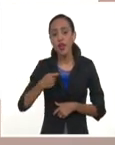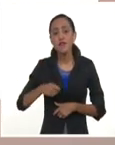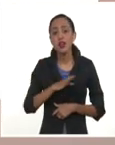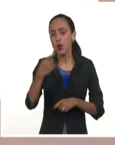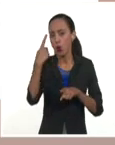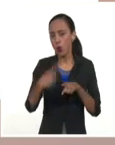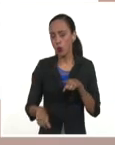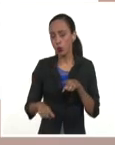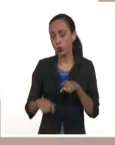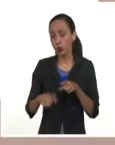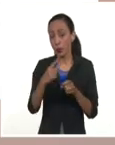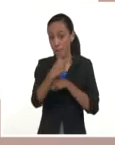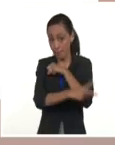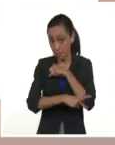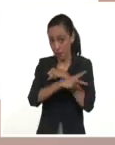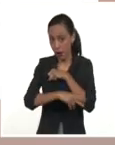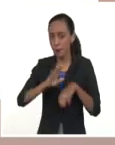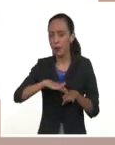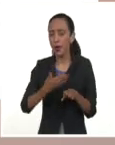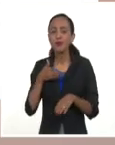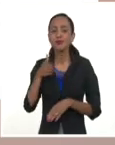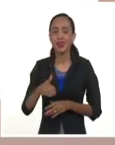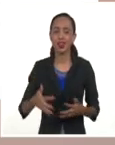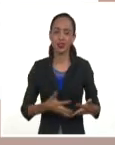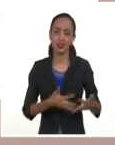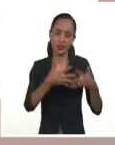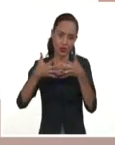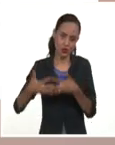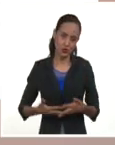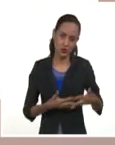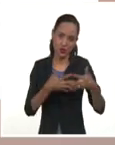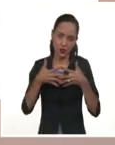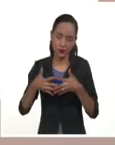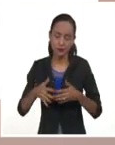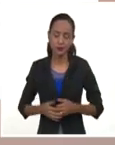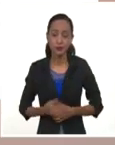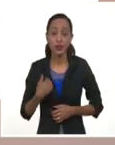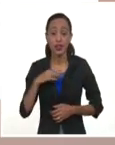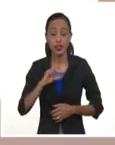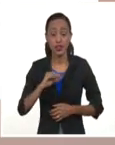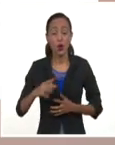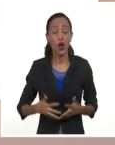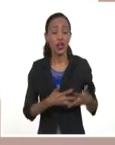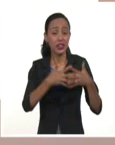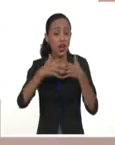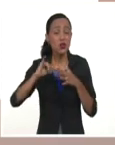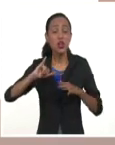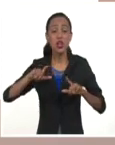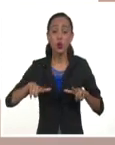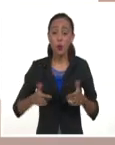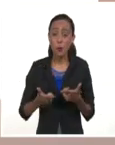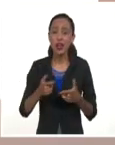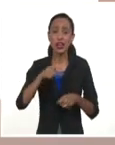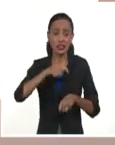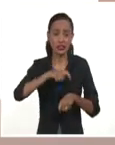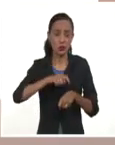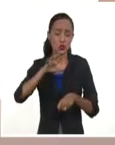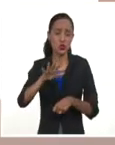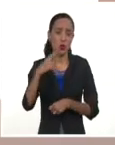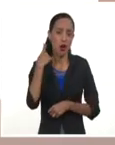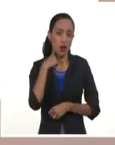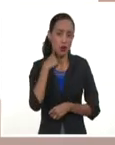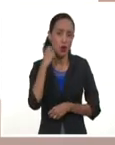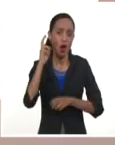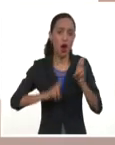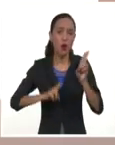alta funcionaria reiteró que junto a la paralización consular, Estados Unidos incumple desde hace 5 años el acuerdo de